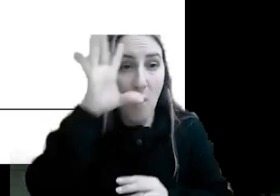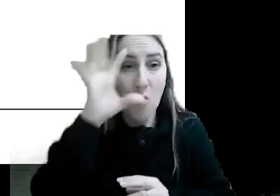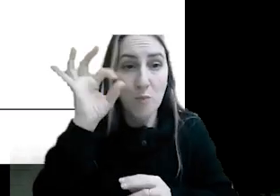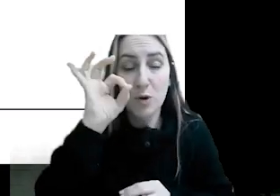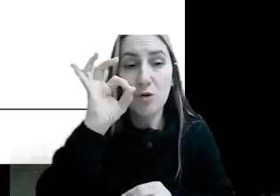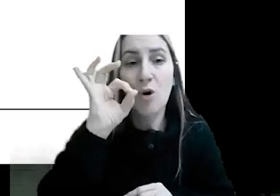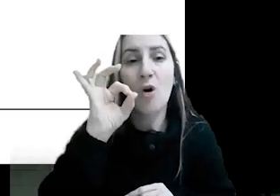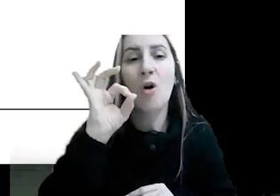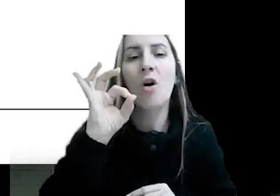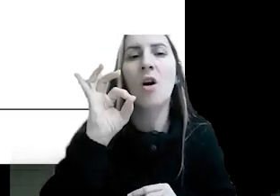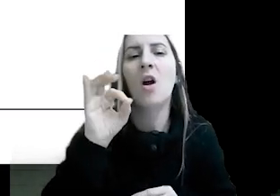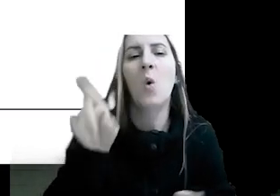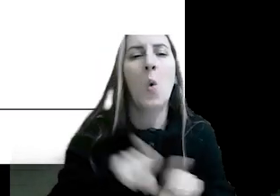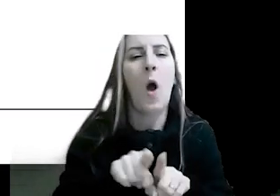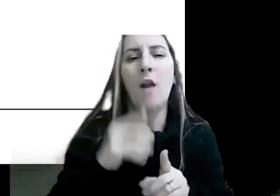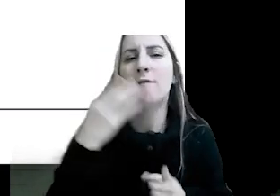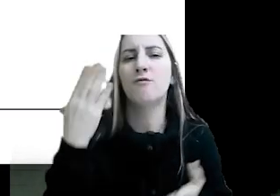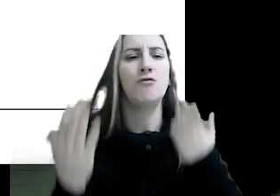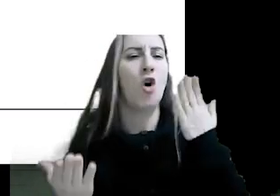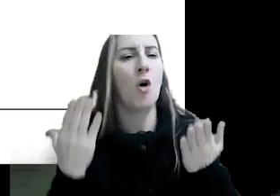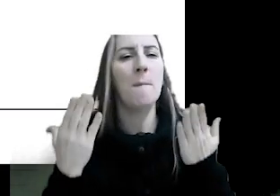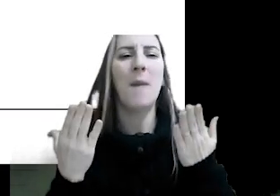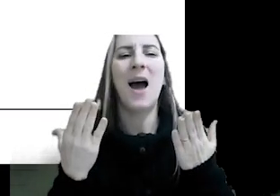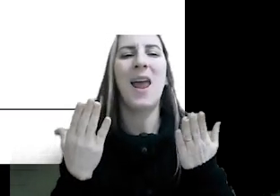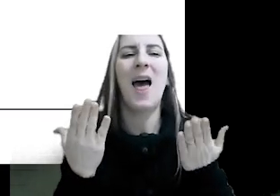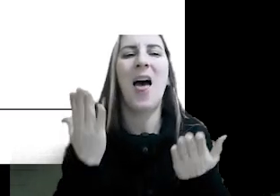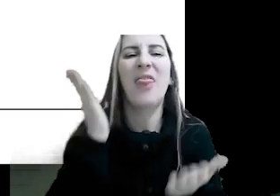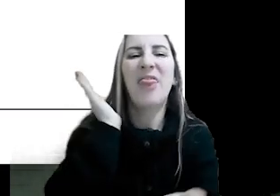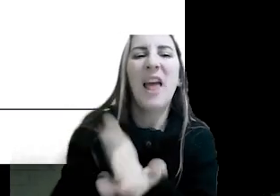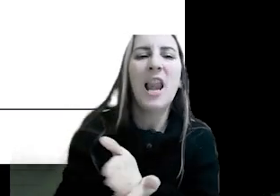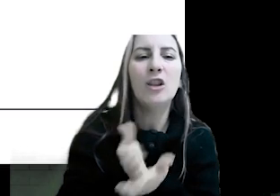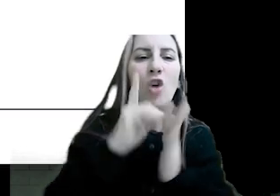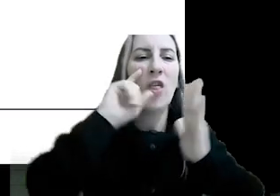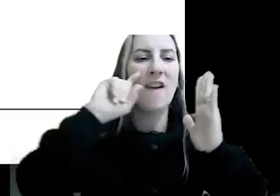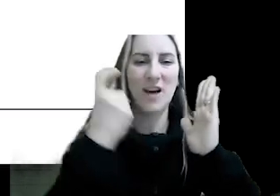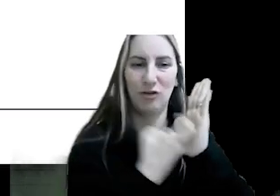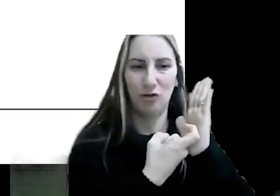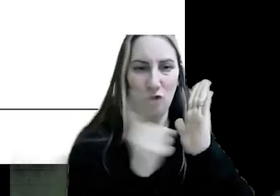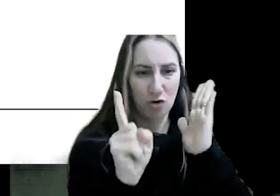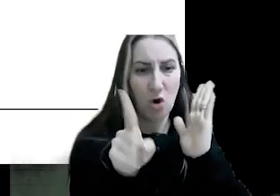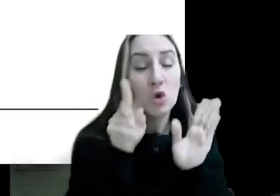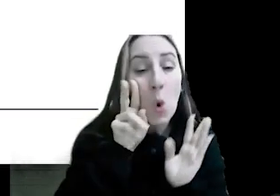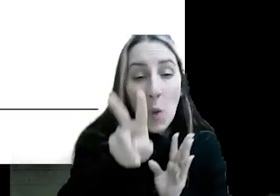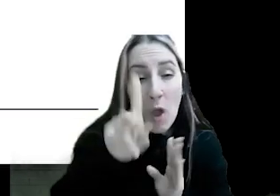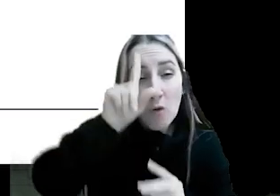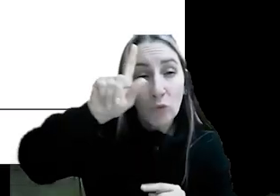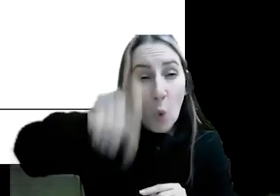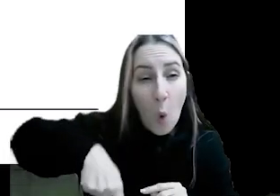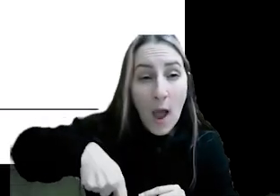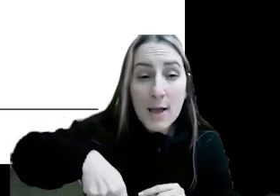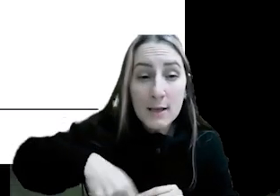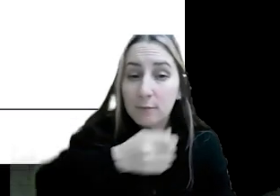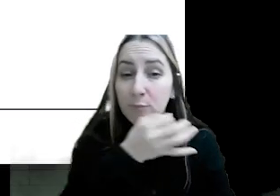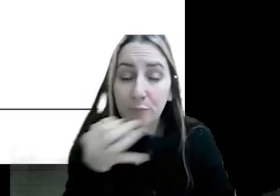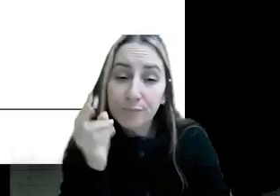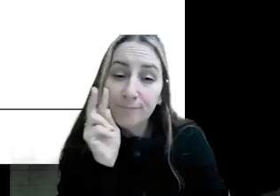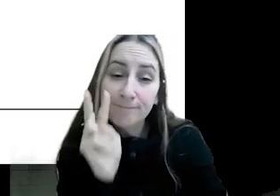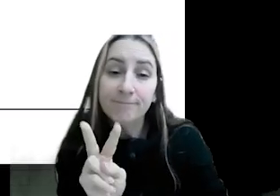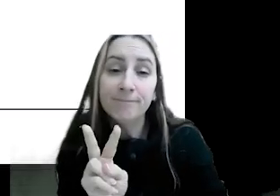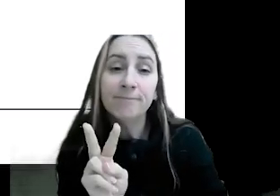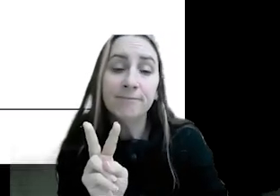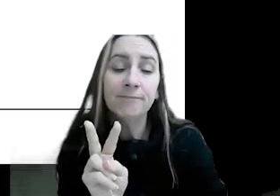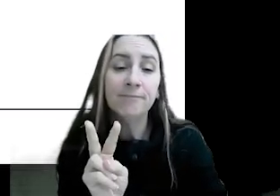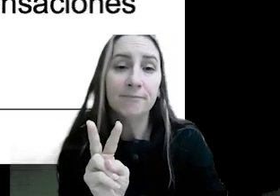es comparable a un delito de evasión, con lo cual está bien, o sea, yo lo veo así como, o sea, yo interpreto